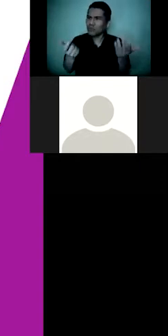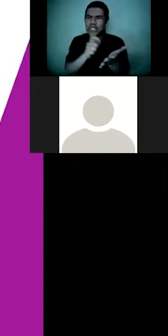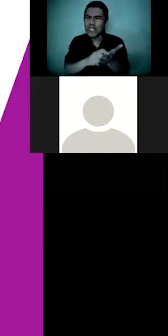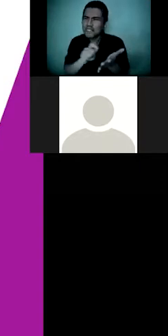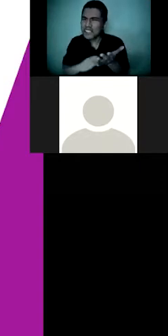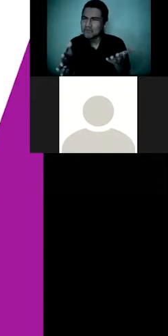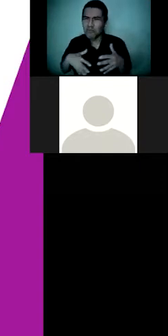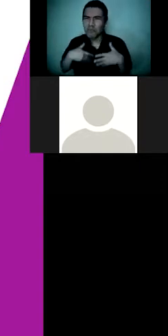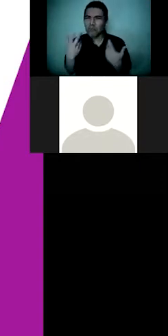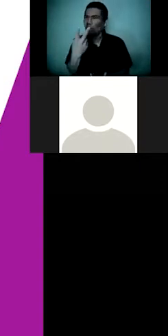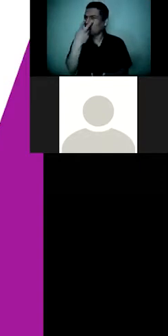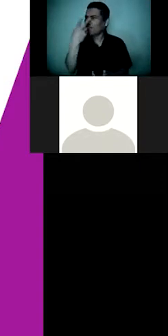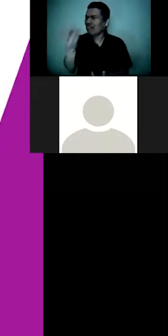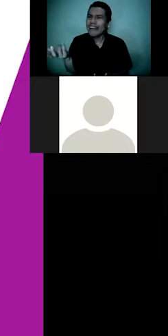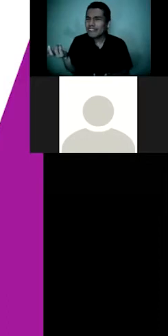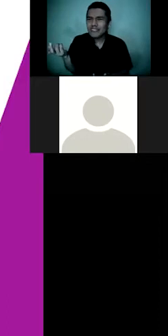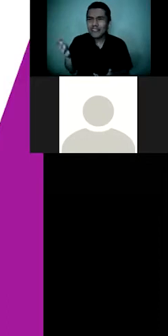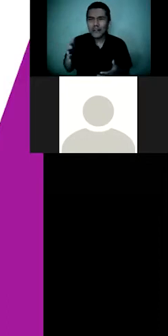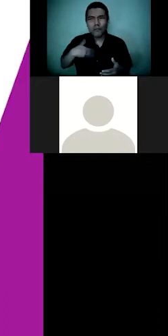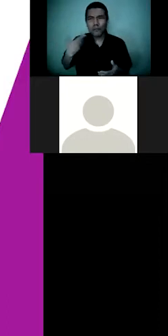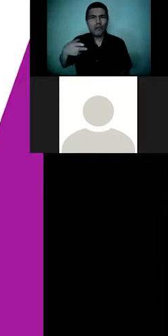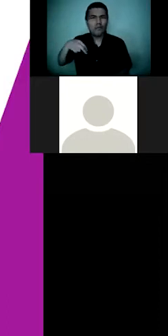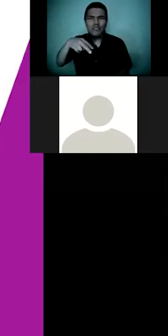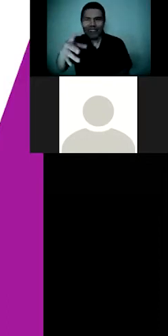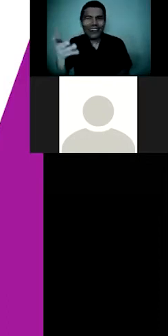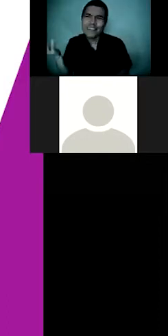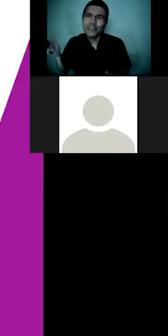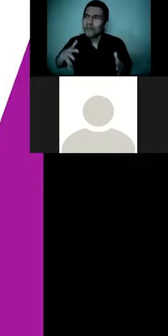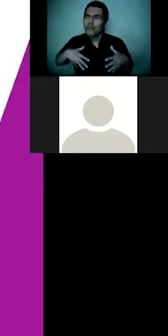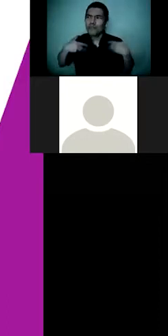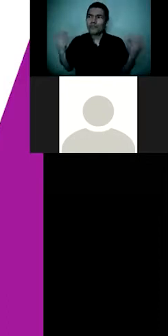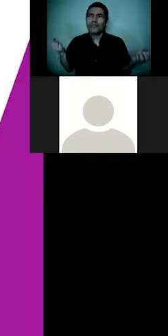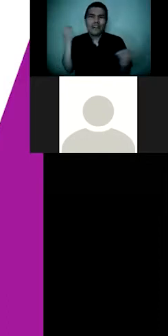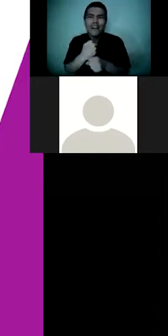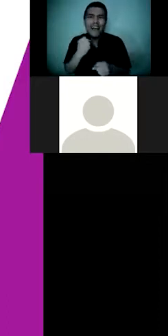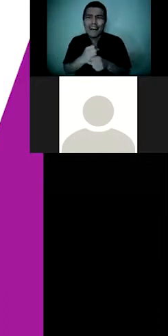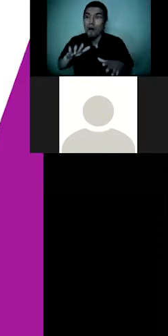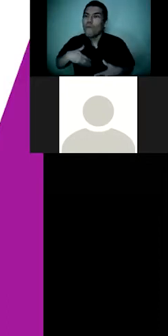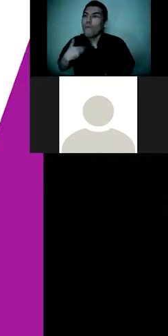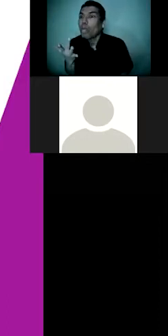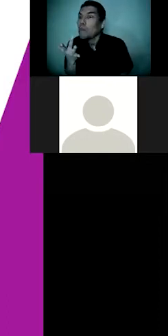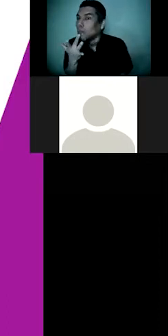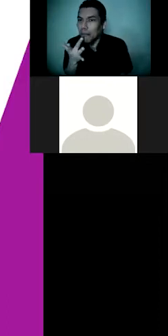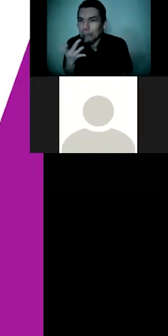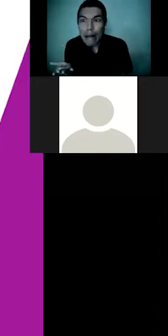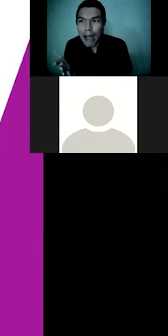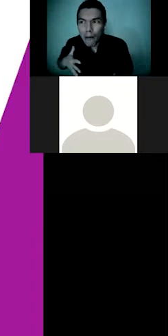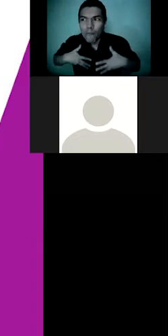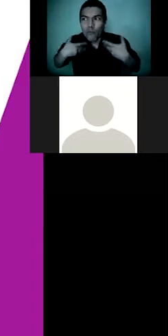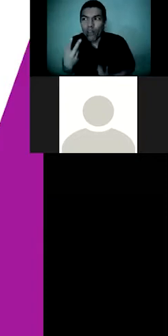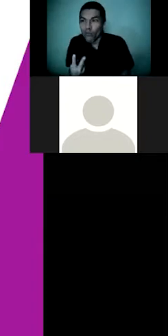Yo puedo leer, yo puedo escribir, yo puedo ver, yo puedo caminar, yo puedo